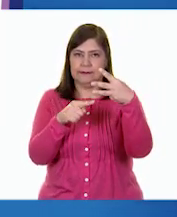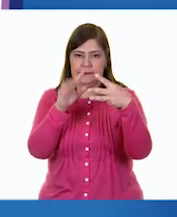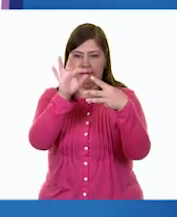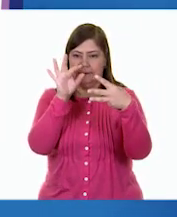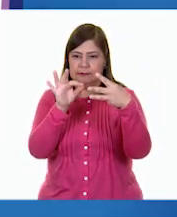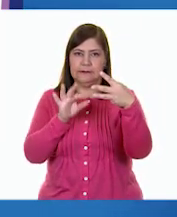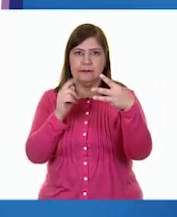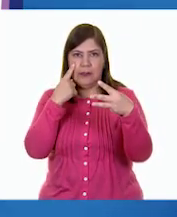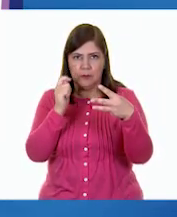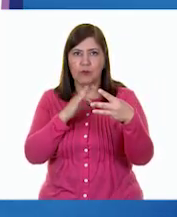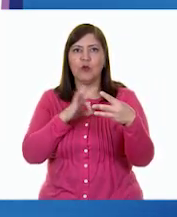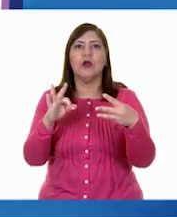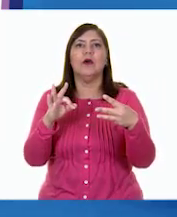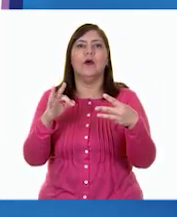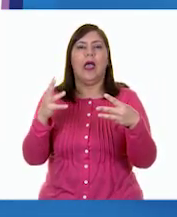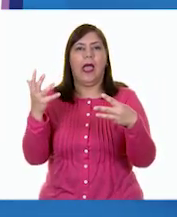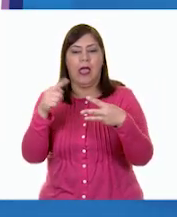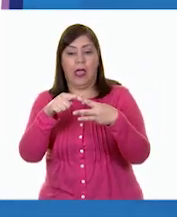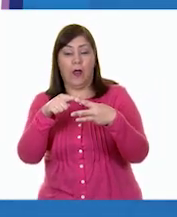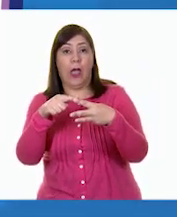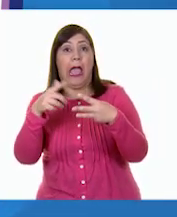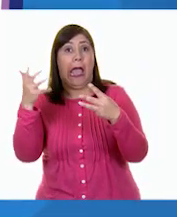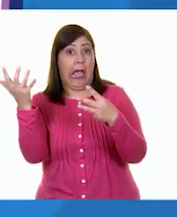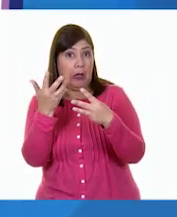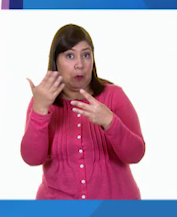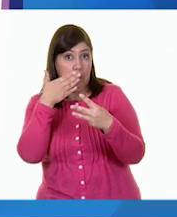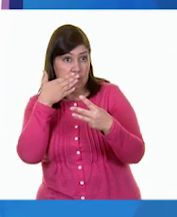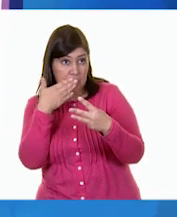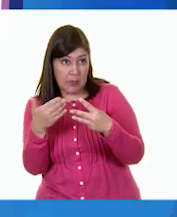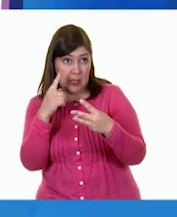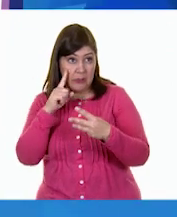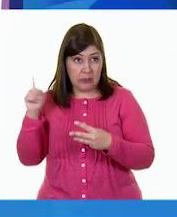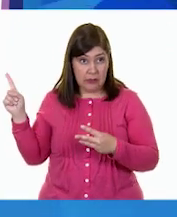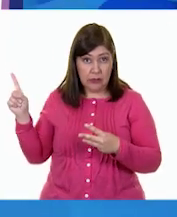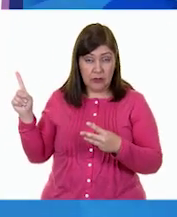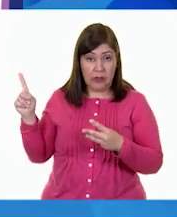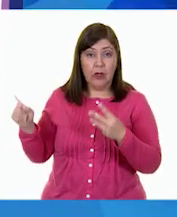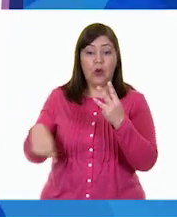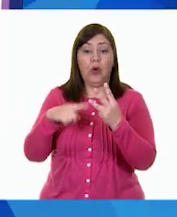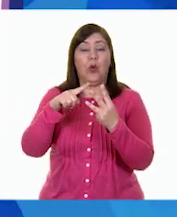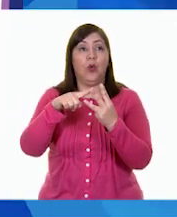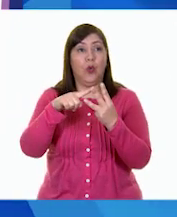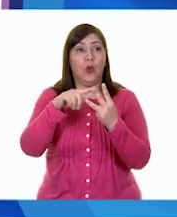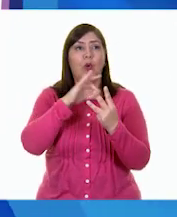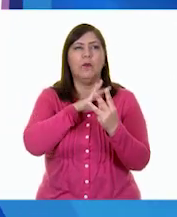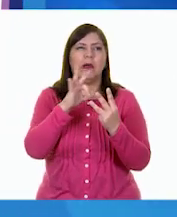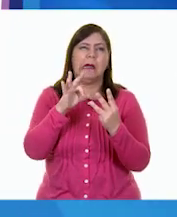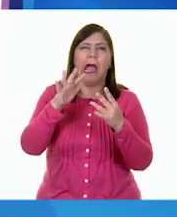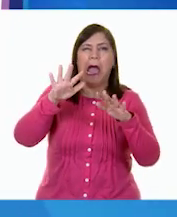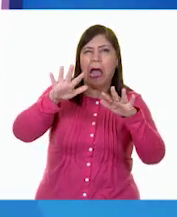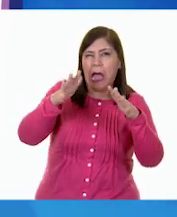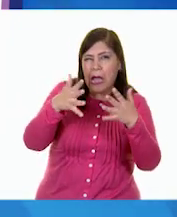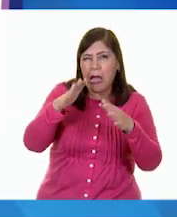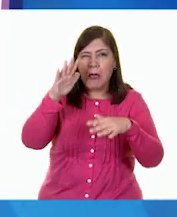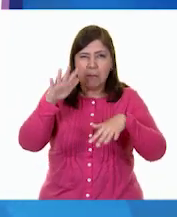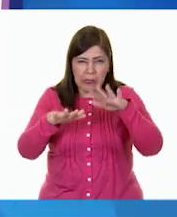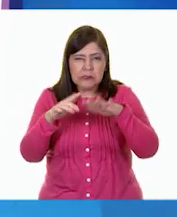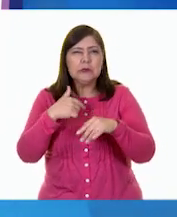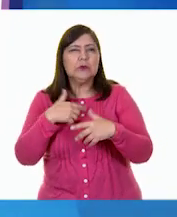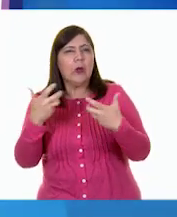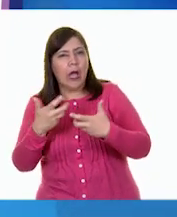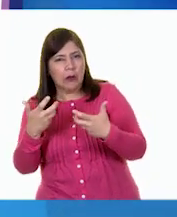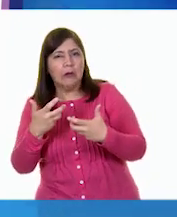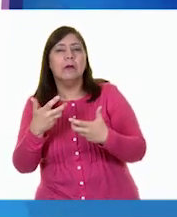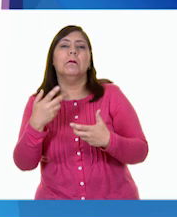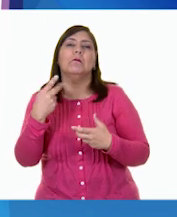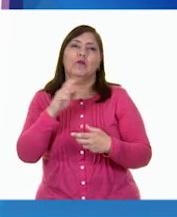elegir, lo hago muy bien. Hay que ser muy honestos, ¿eh, Mariana? Claro. También podemos poner, lo hago a veces y puedo mejorar. Y aquí quiero